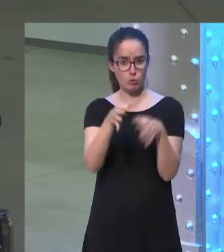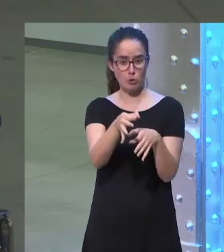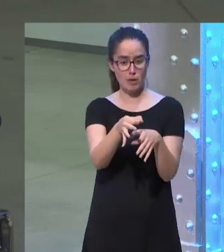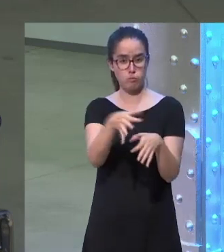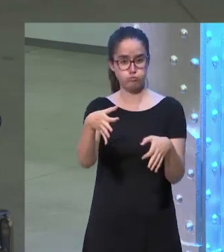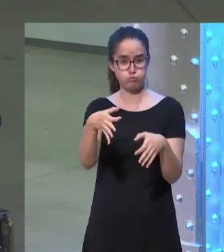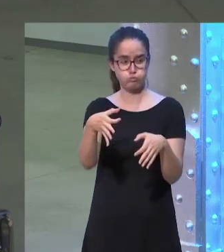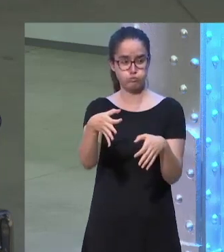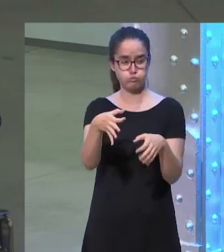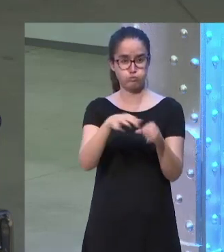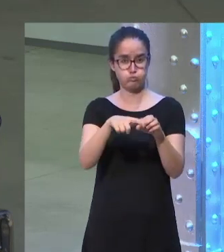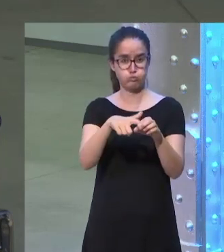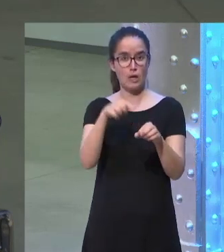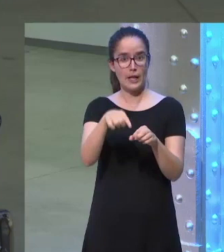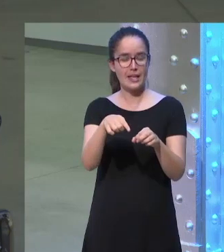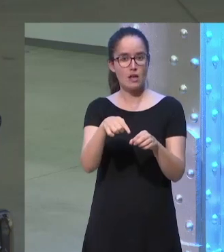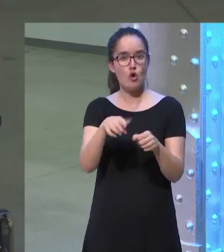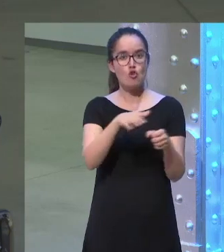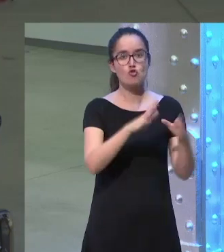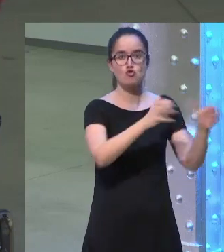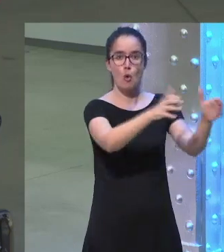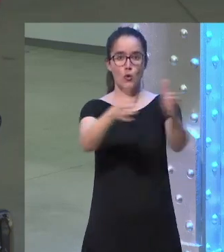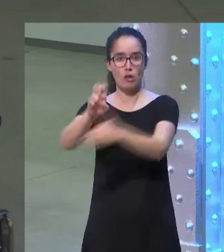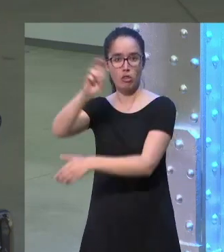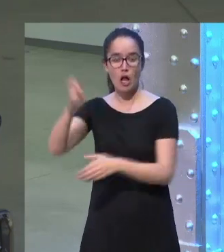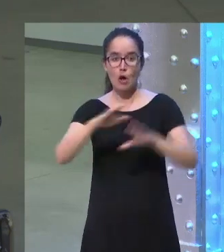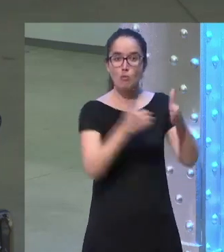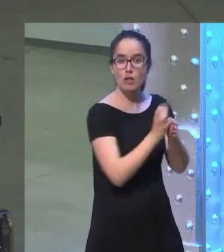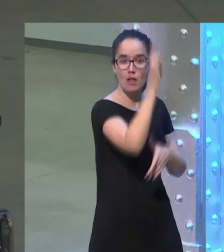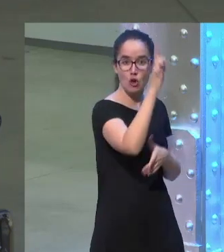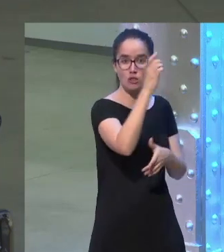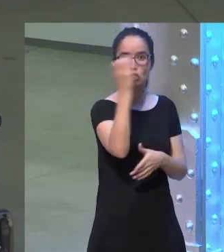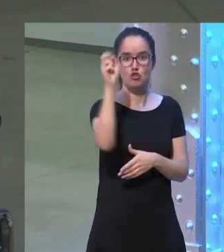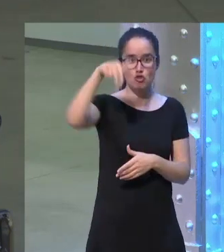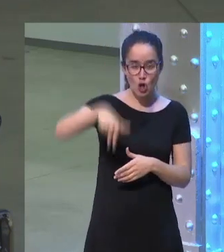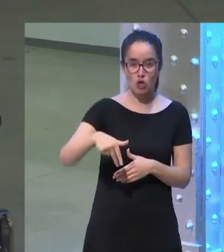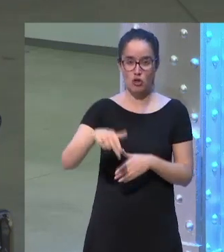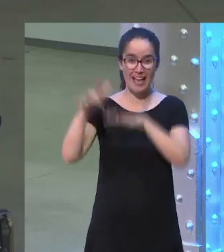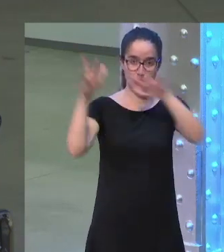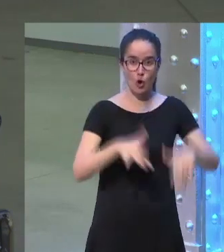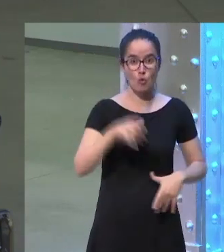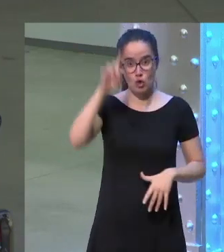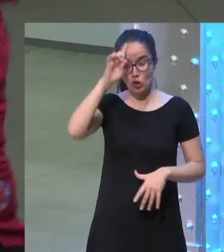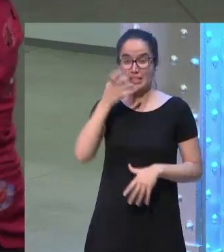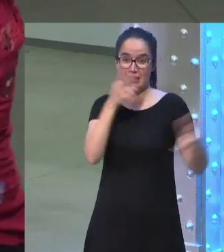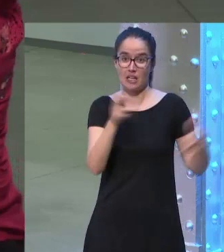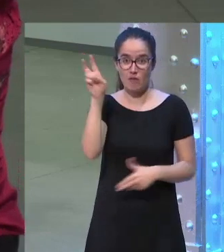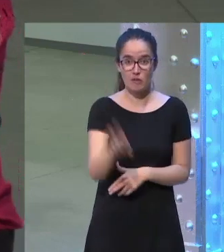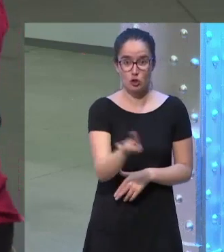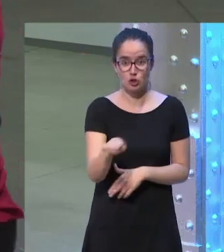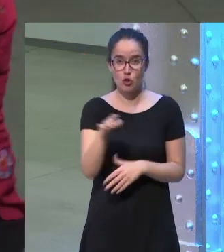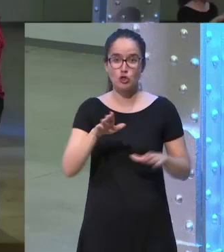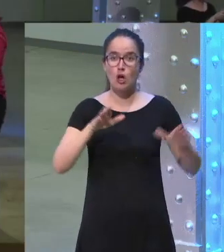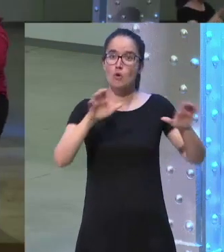pues vemos que están aunque hay distintas comunidades, está la comunidad del norte, donde está Jon Snow, no sé si habéis visto la serie, pero da igual. Hay